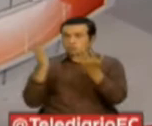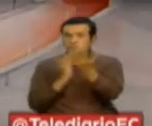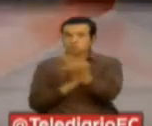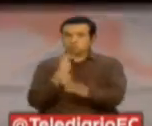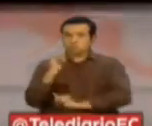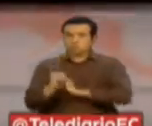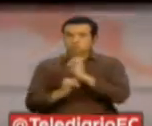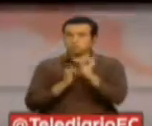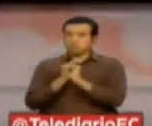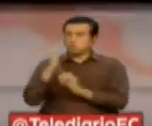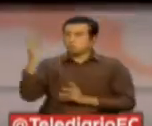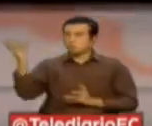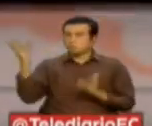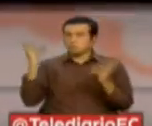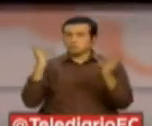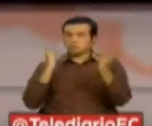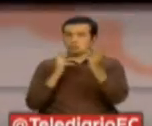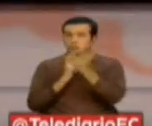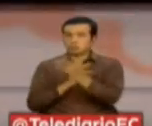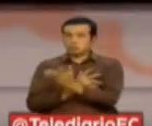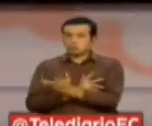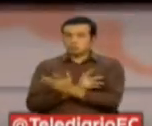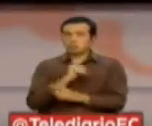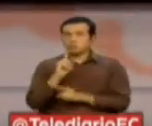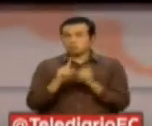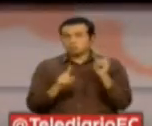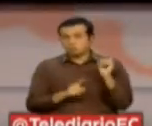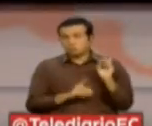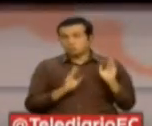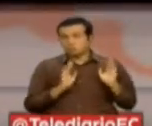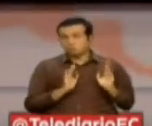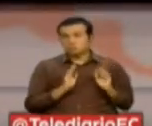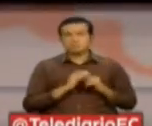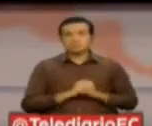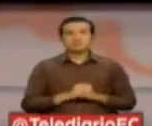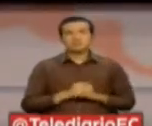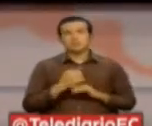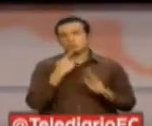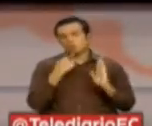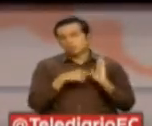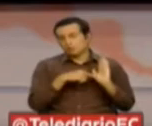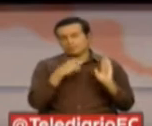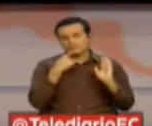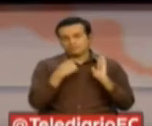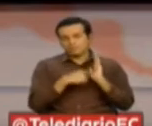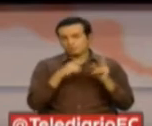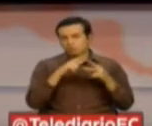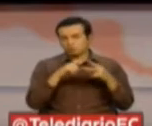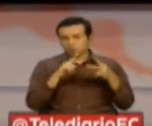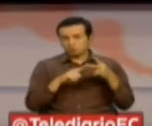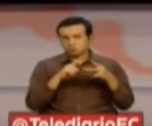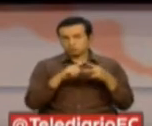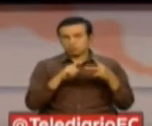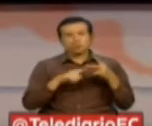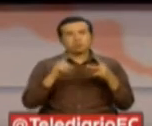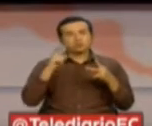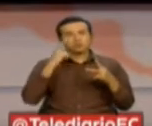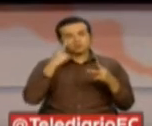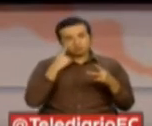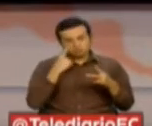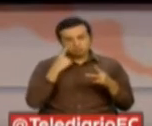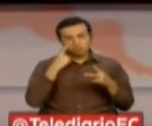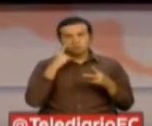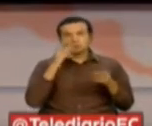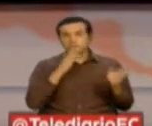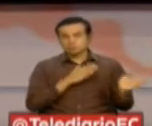exterior y todo hago un cruce de cuentas afuera en algunos casos sucede solamente para poner dos ejemplos de variables que hay que tomar en cuenta para